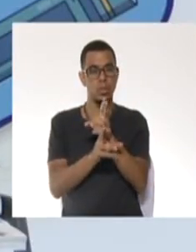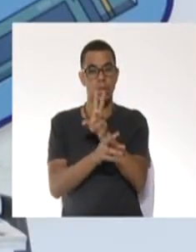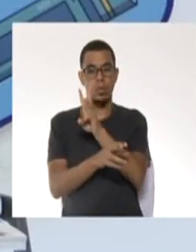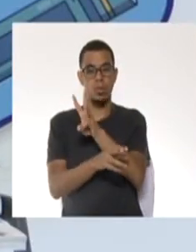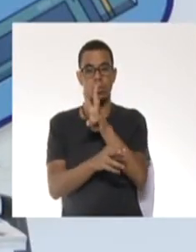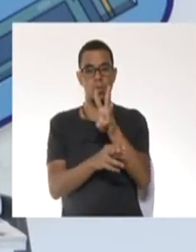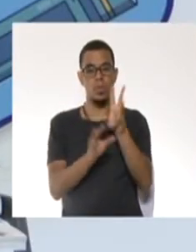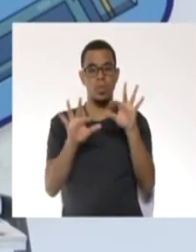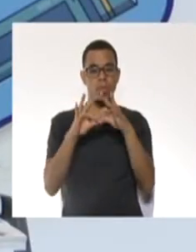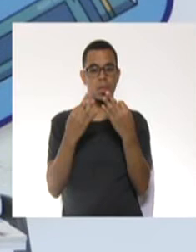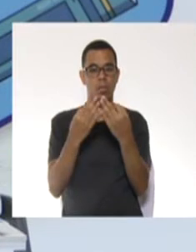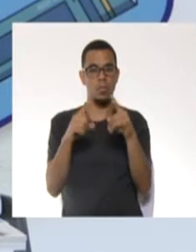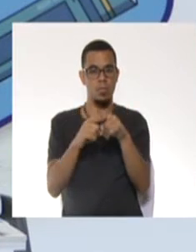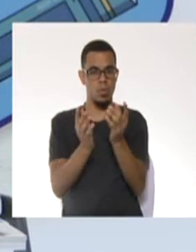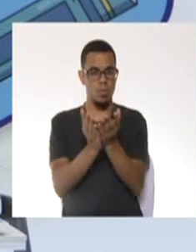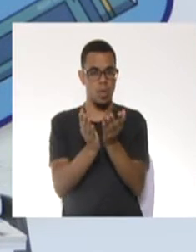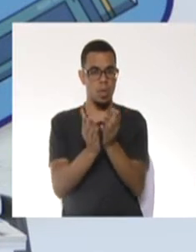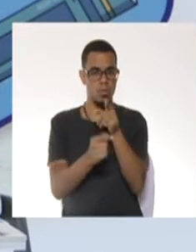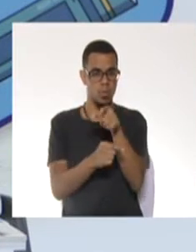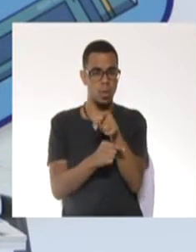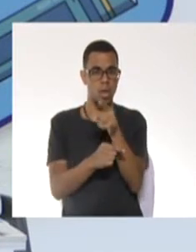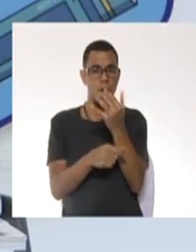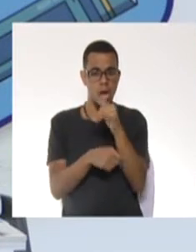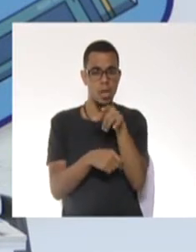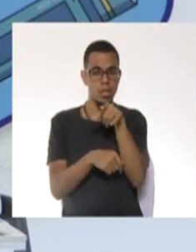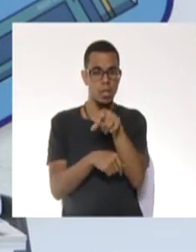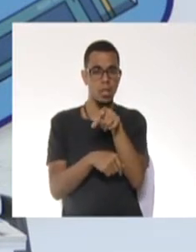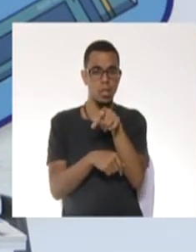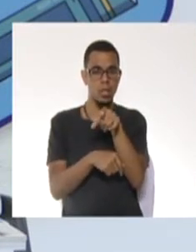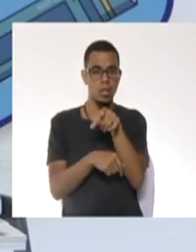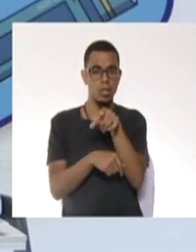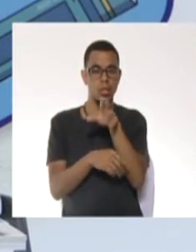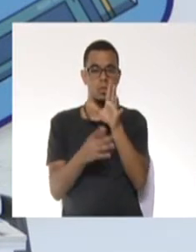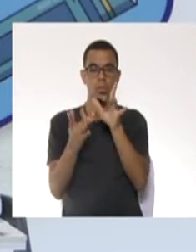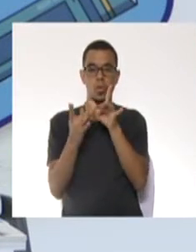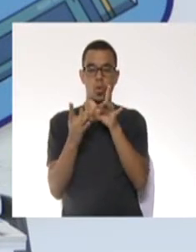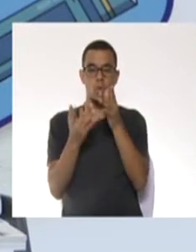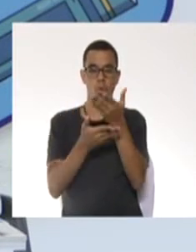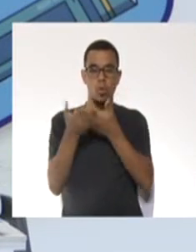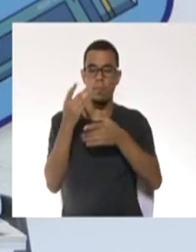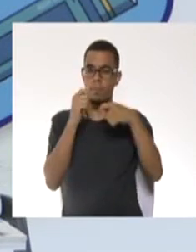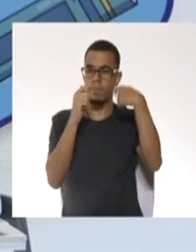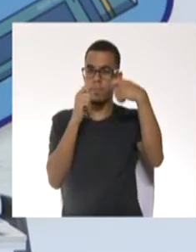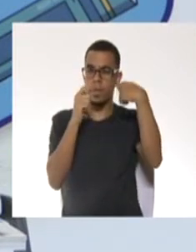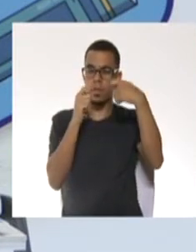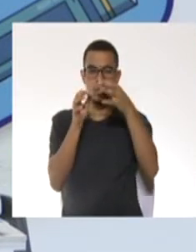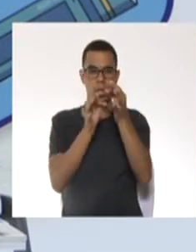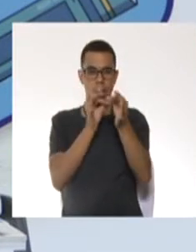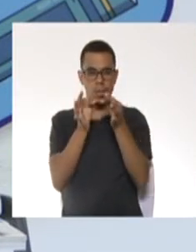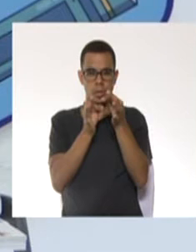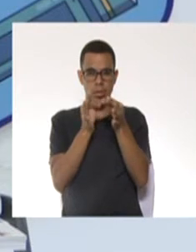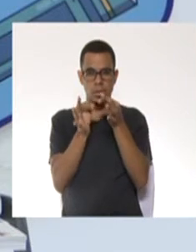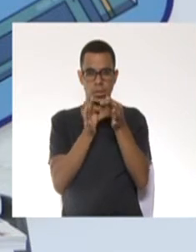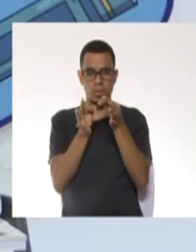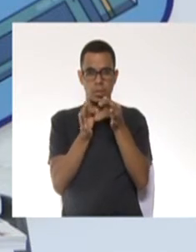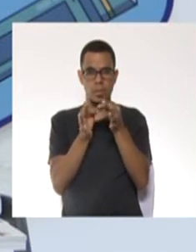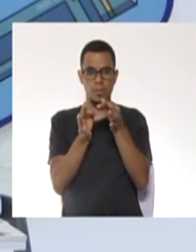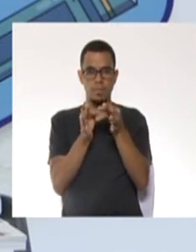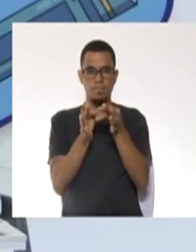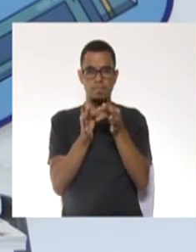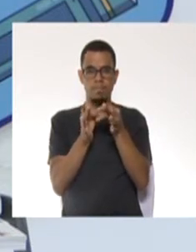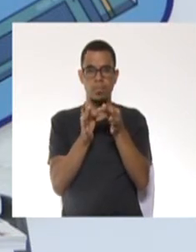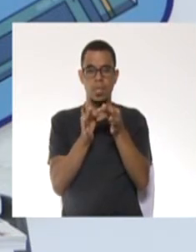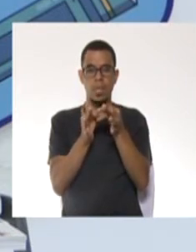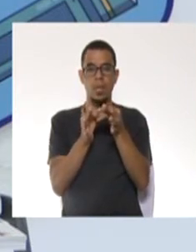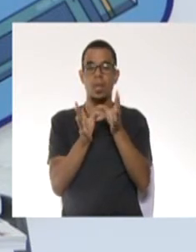de Cada Familia Una Escuela. Ahí tienen una referencia interactiva, ¿ok? Un video donde les va un link para que los lleve a un